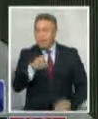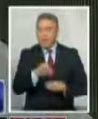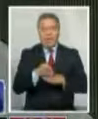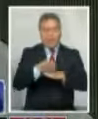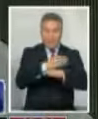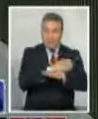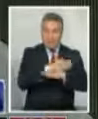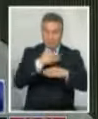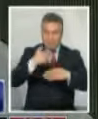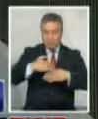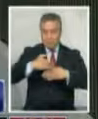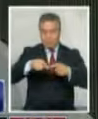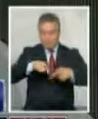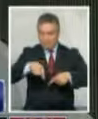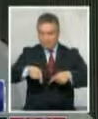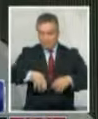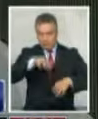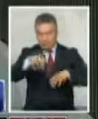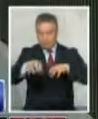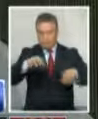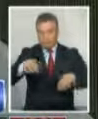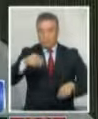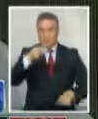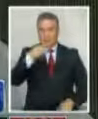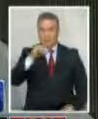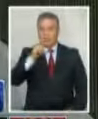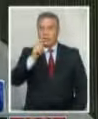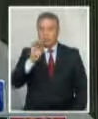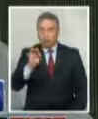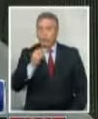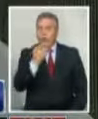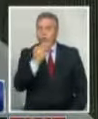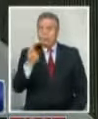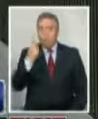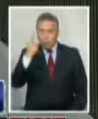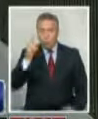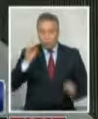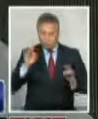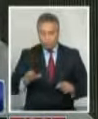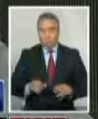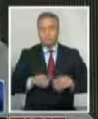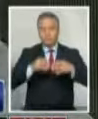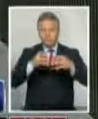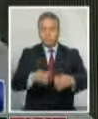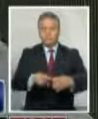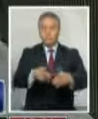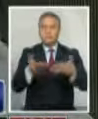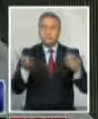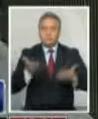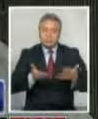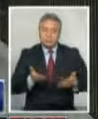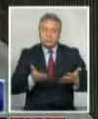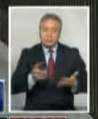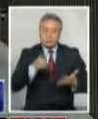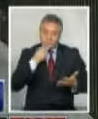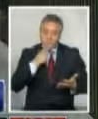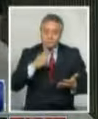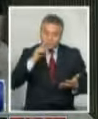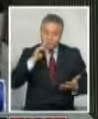la demarcación en el terreno, y el hito 1 se estableció de esa manera precisamente para evitar,